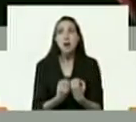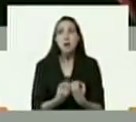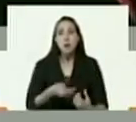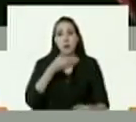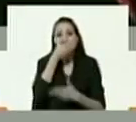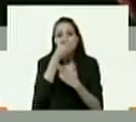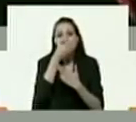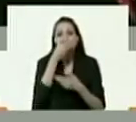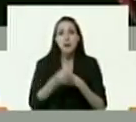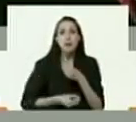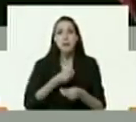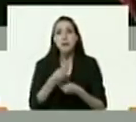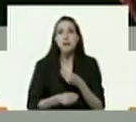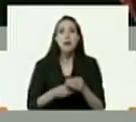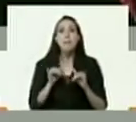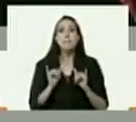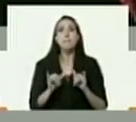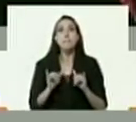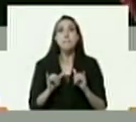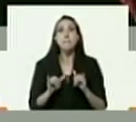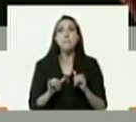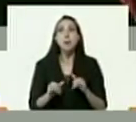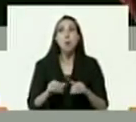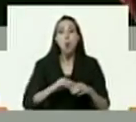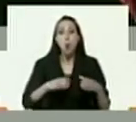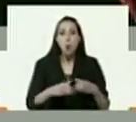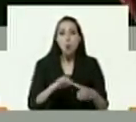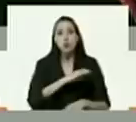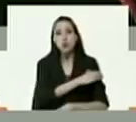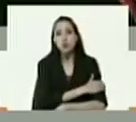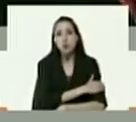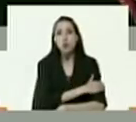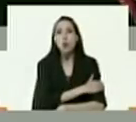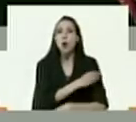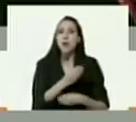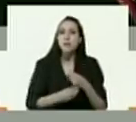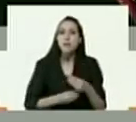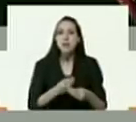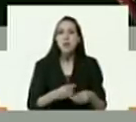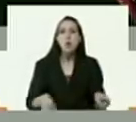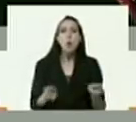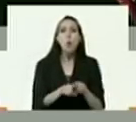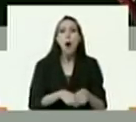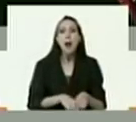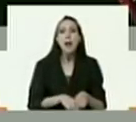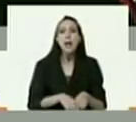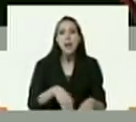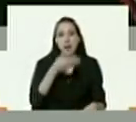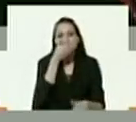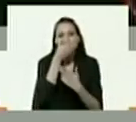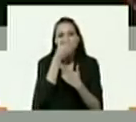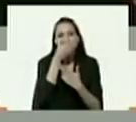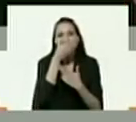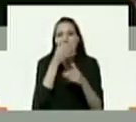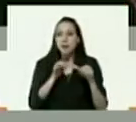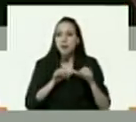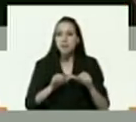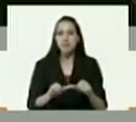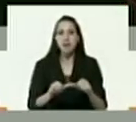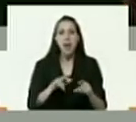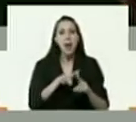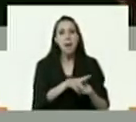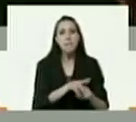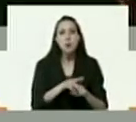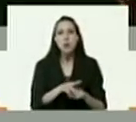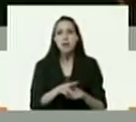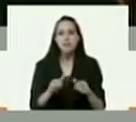sector de la oposición venezolana, que se han convertido en una organización criminal que no va sino tras la violencia y